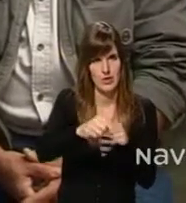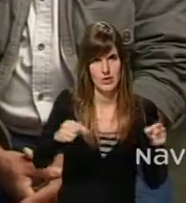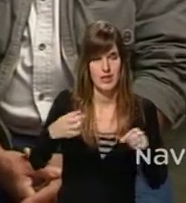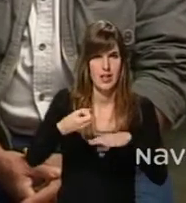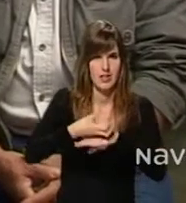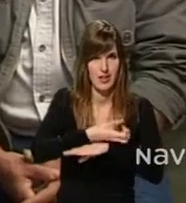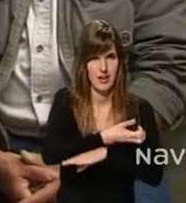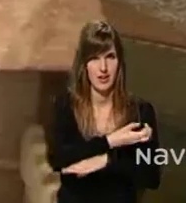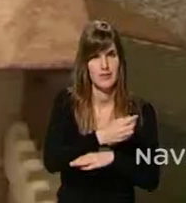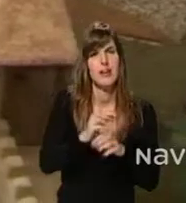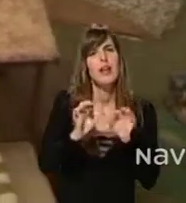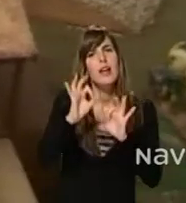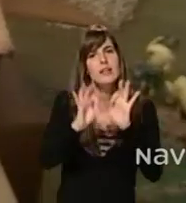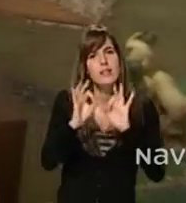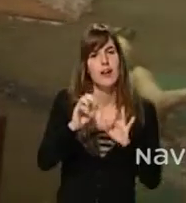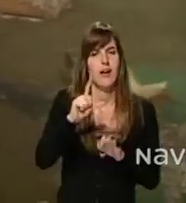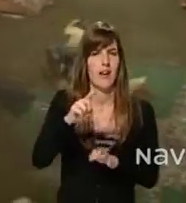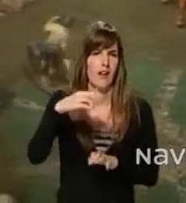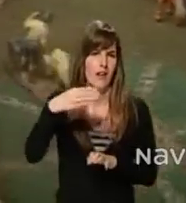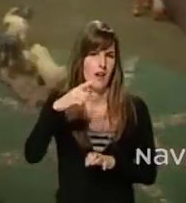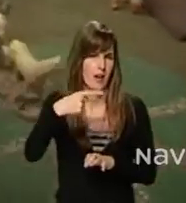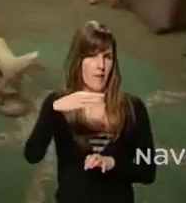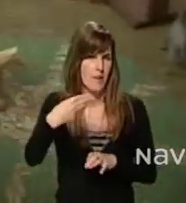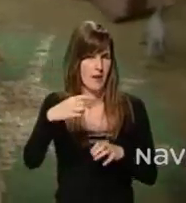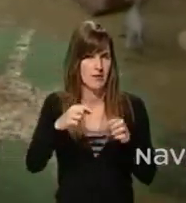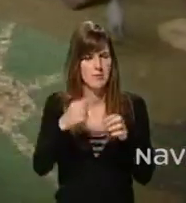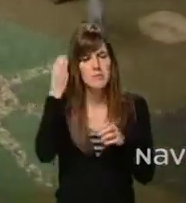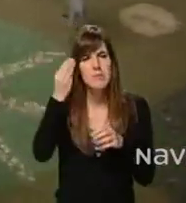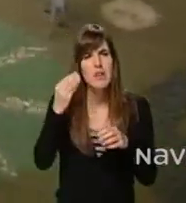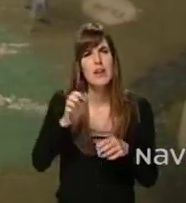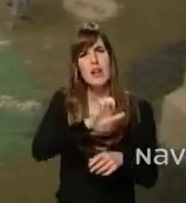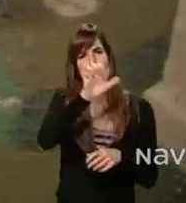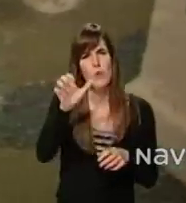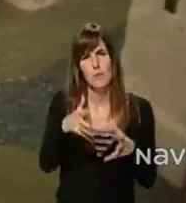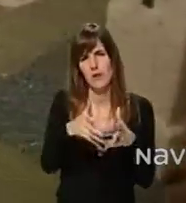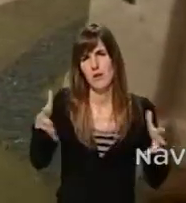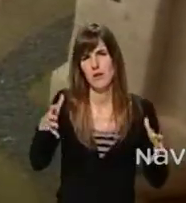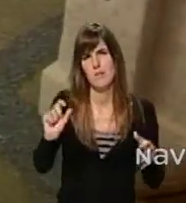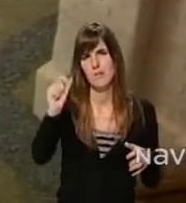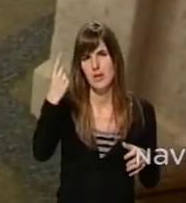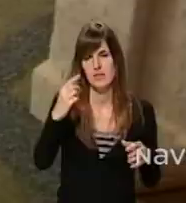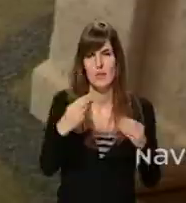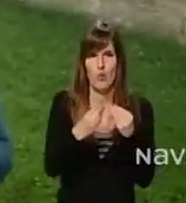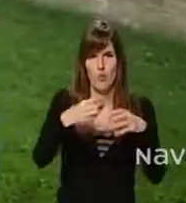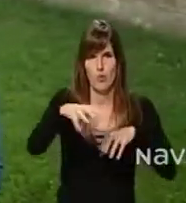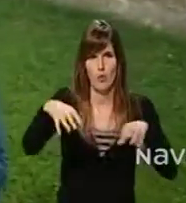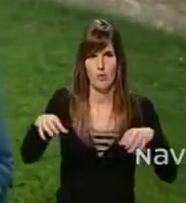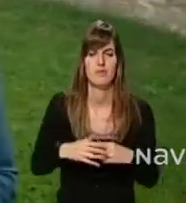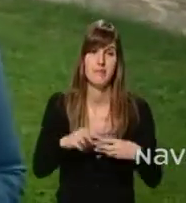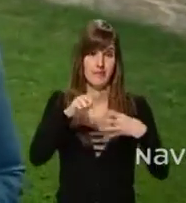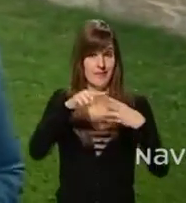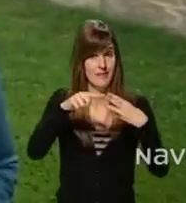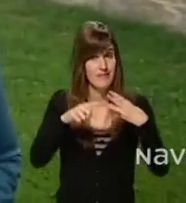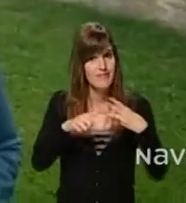LGB, que posiblemente sea la más grande de Europa, modulada. Aitor, Gisleno